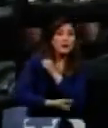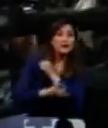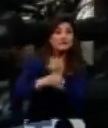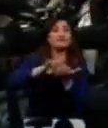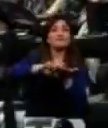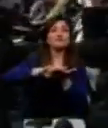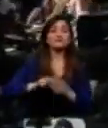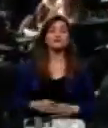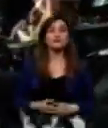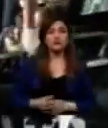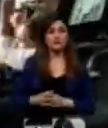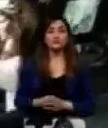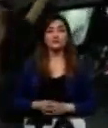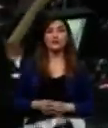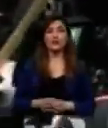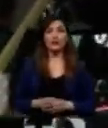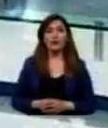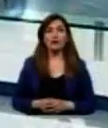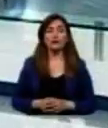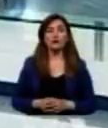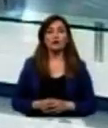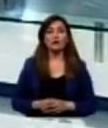En Quito, María Gracia Costa, 24 horas.